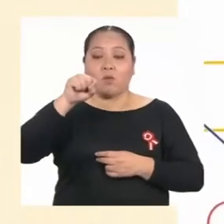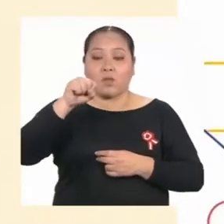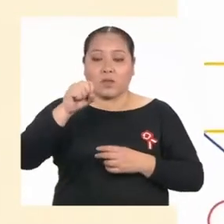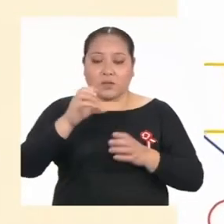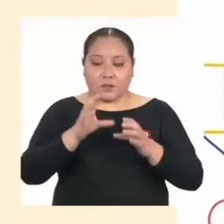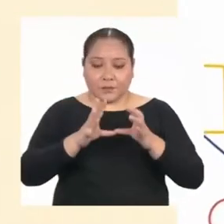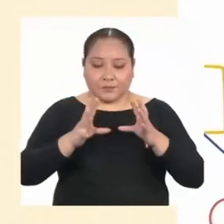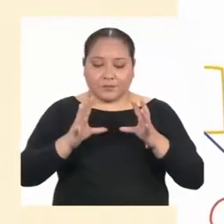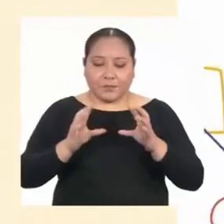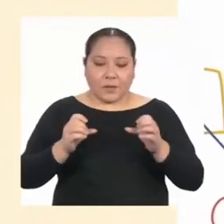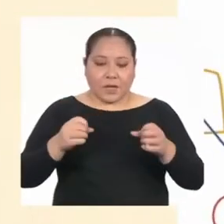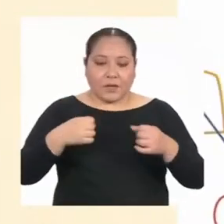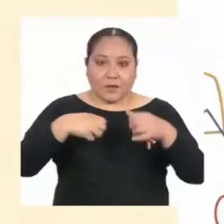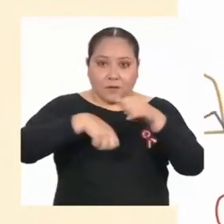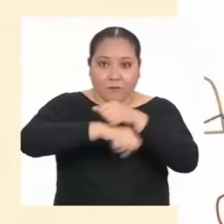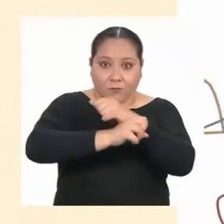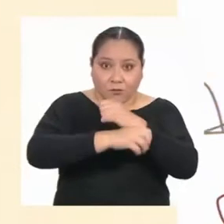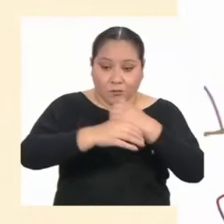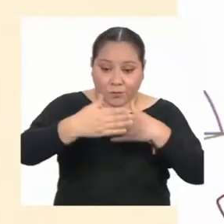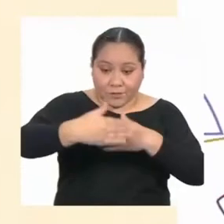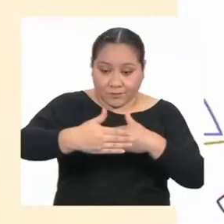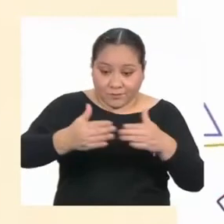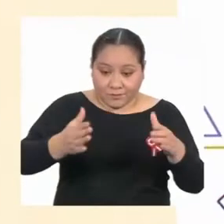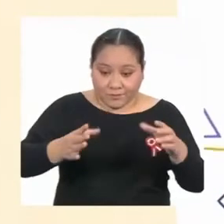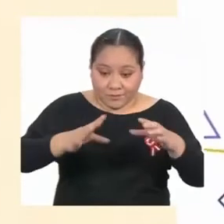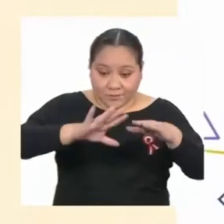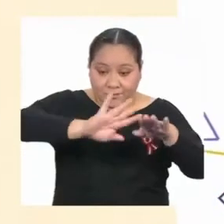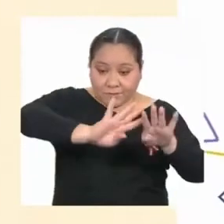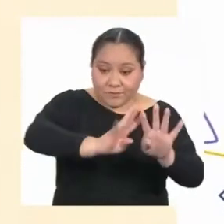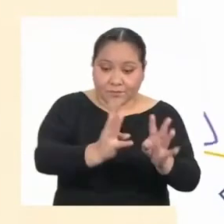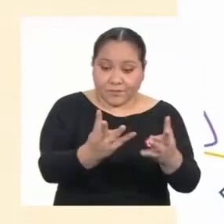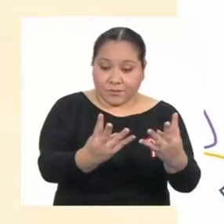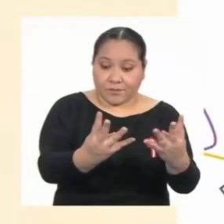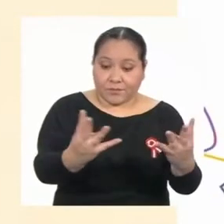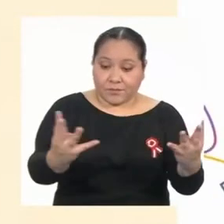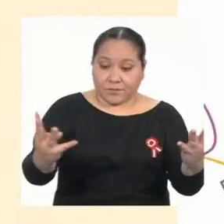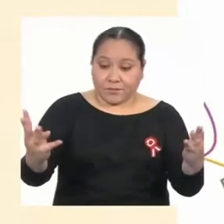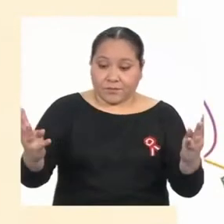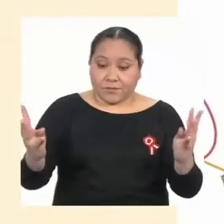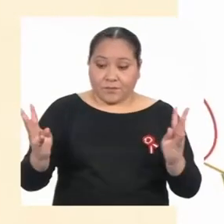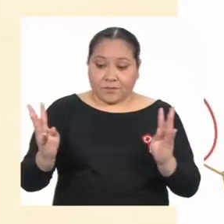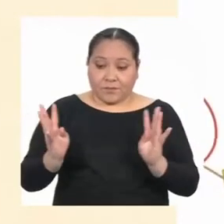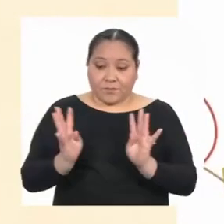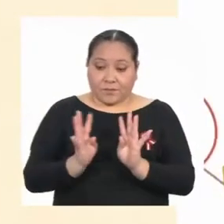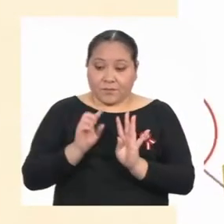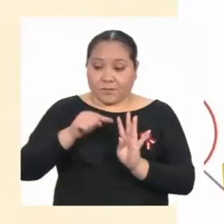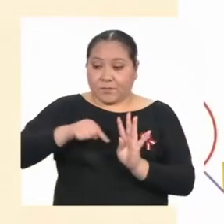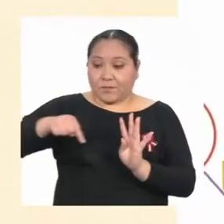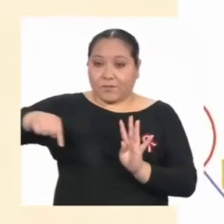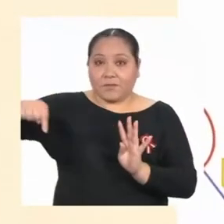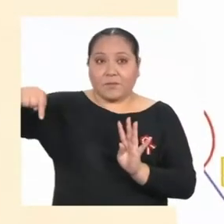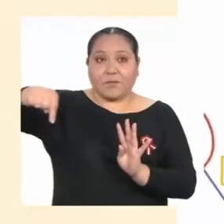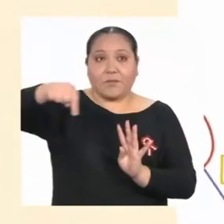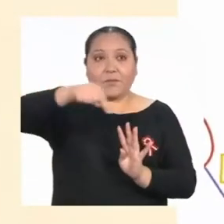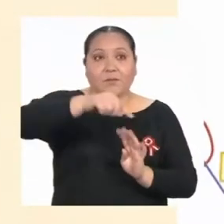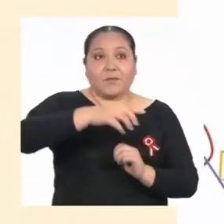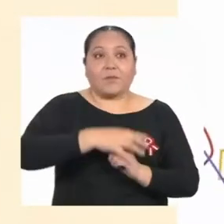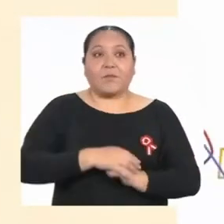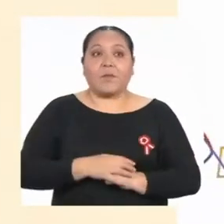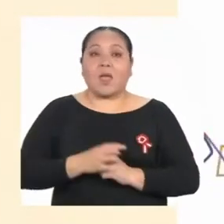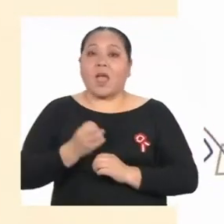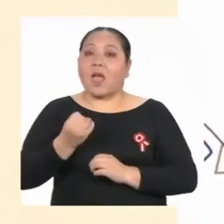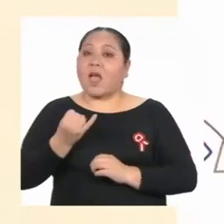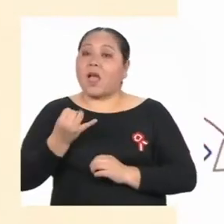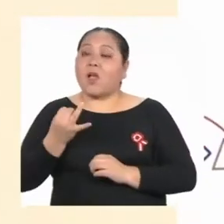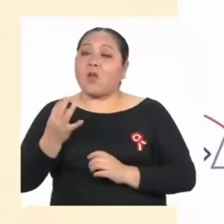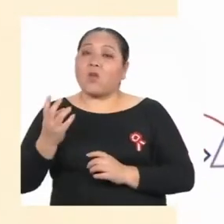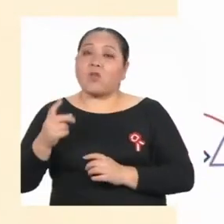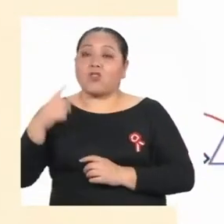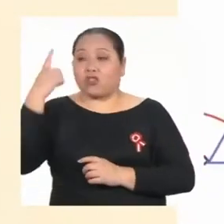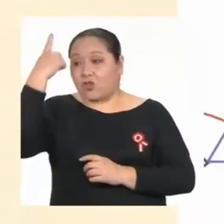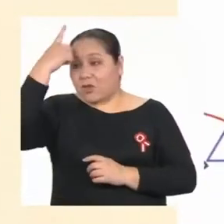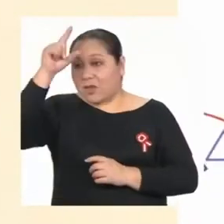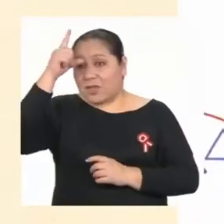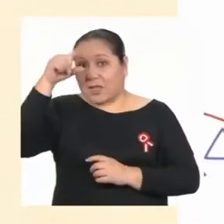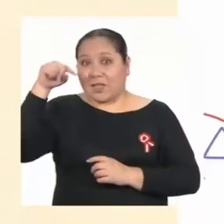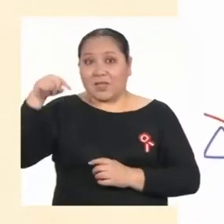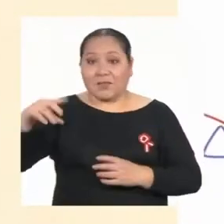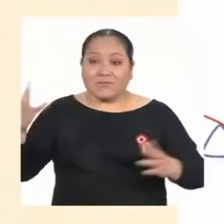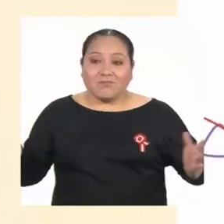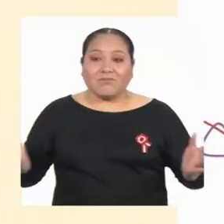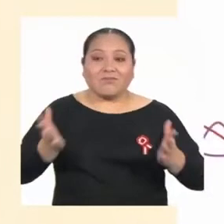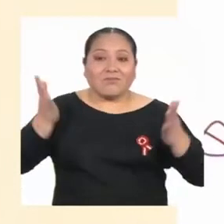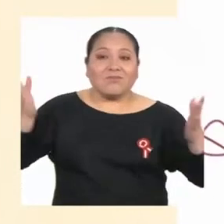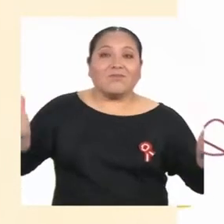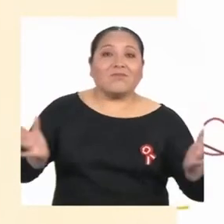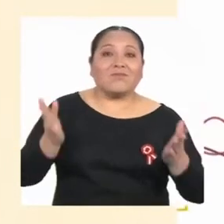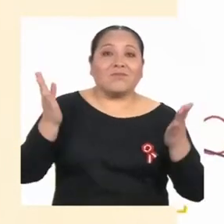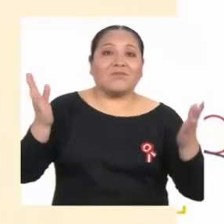de barras organizadas que simplemente buscan crear un clima de celebración por el espectáculo deportivo